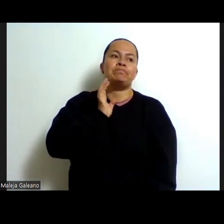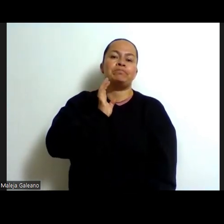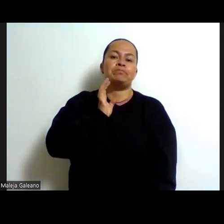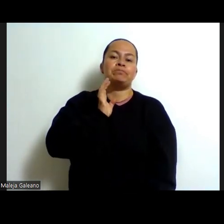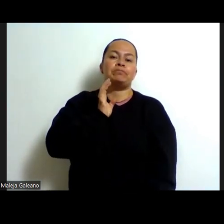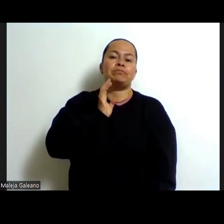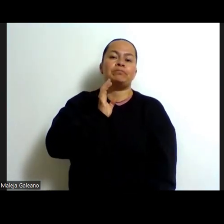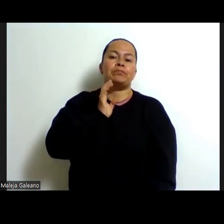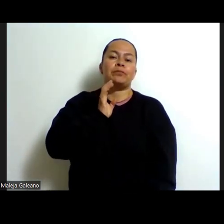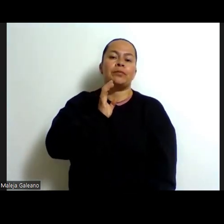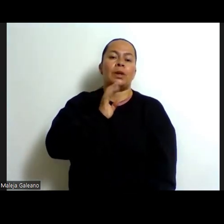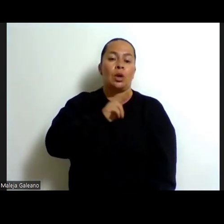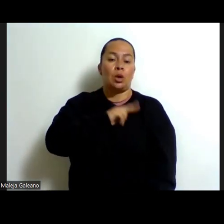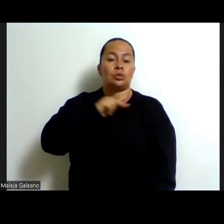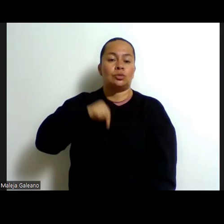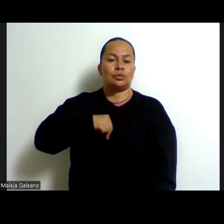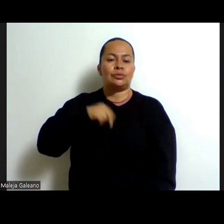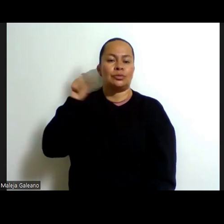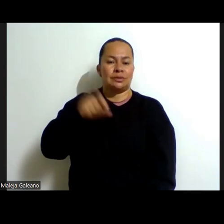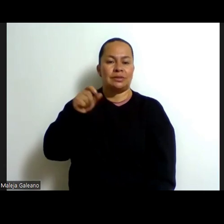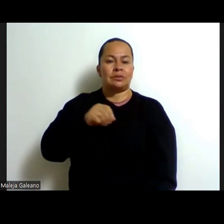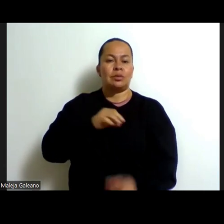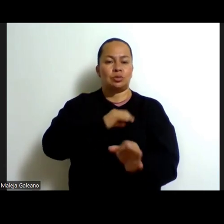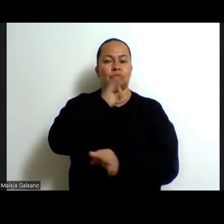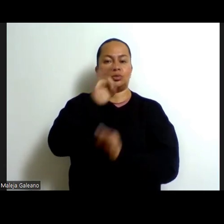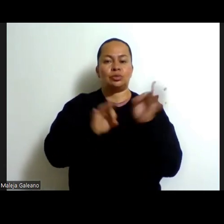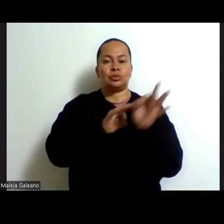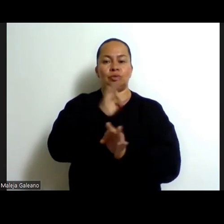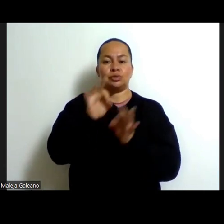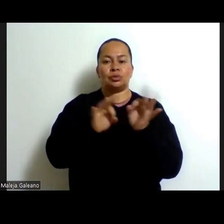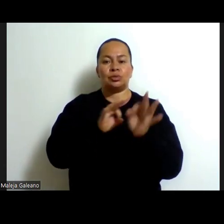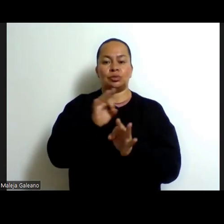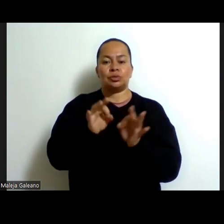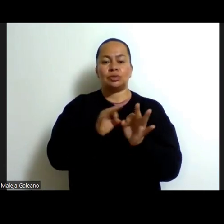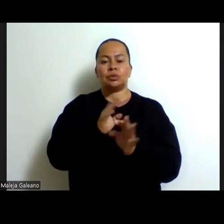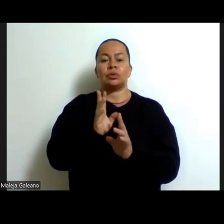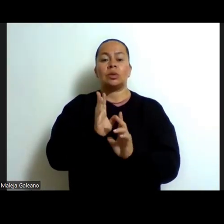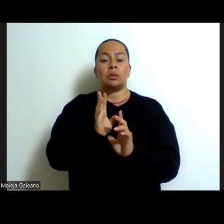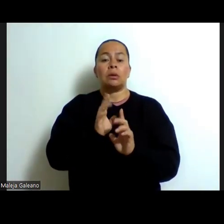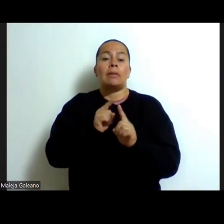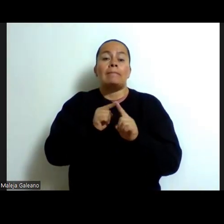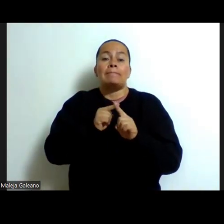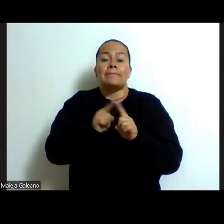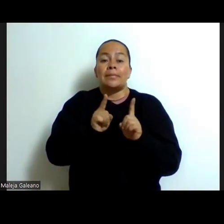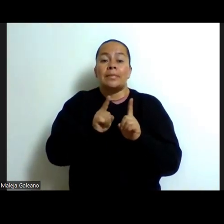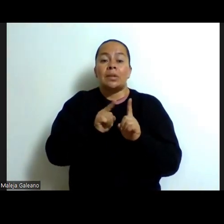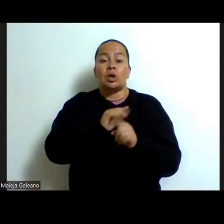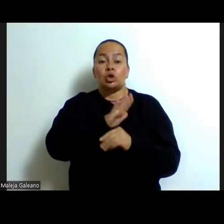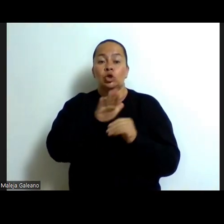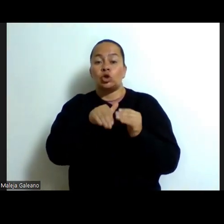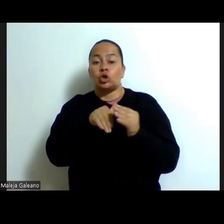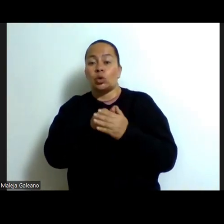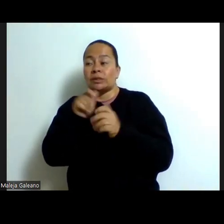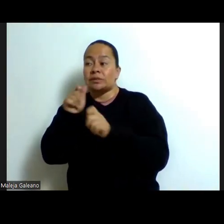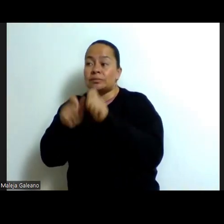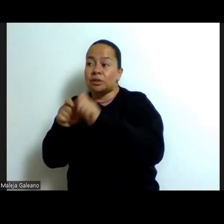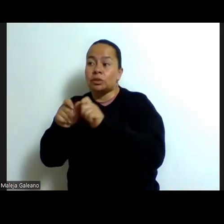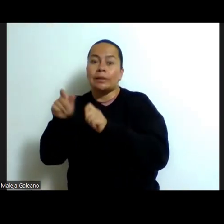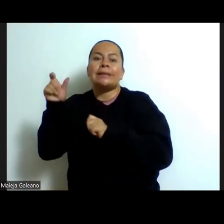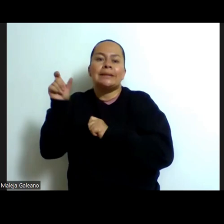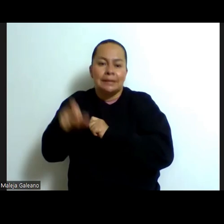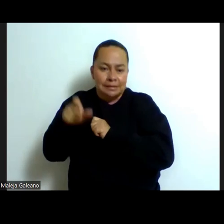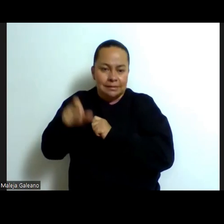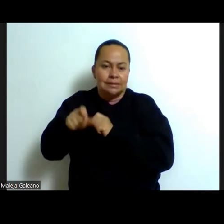Nosotros sí que requerimos cuidado sí eh pero es que todas las personas requieren cuidado sí es